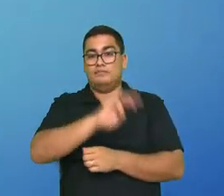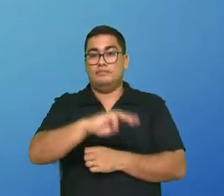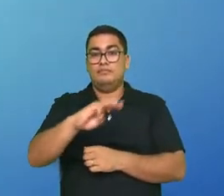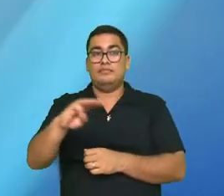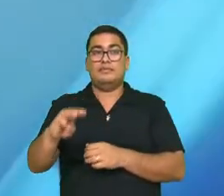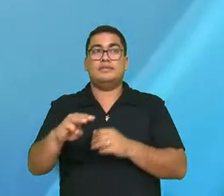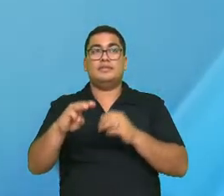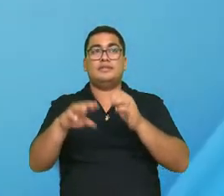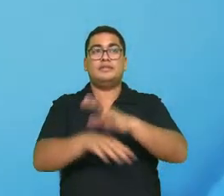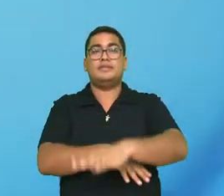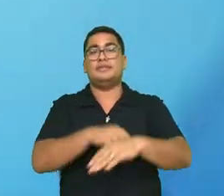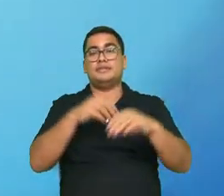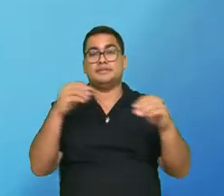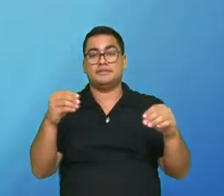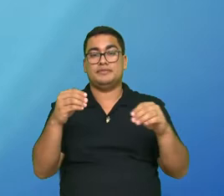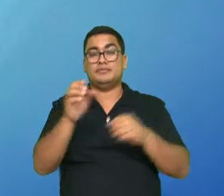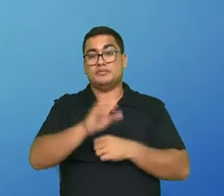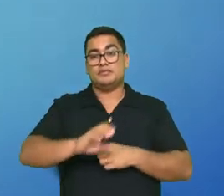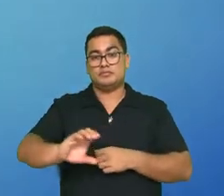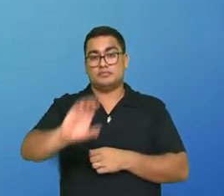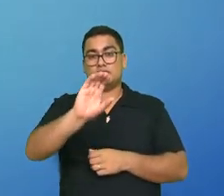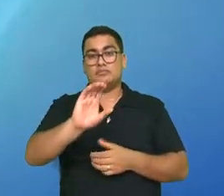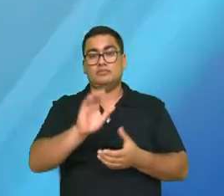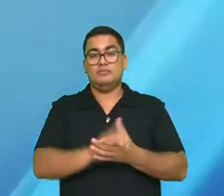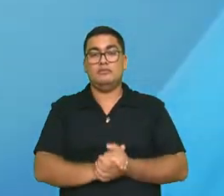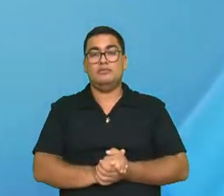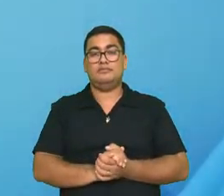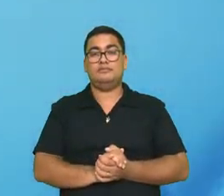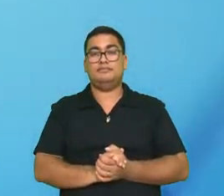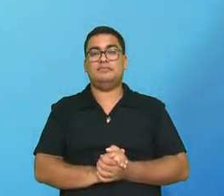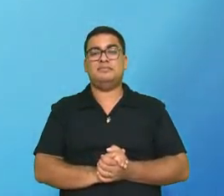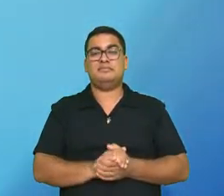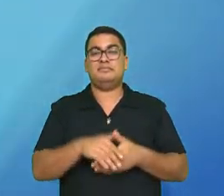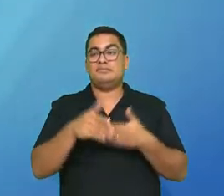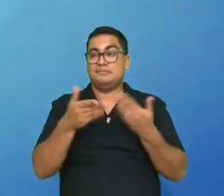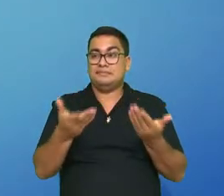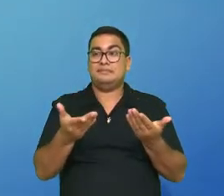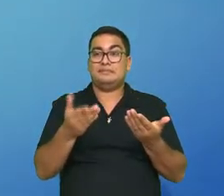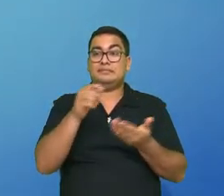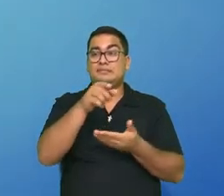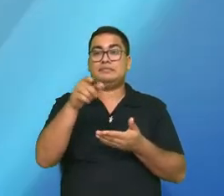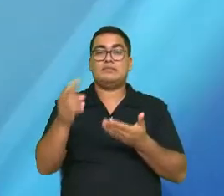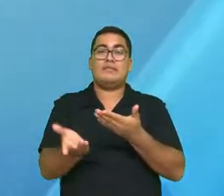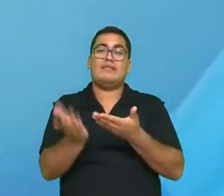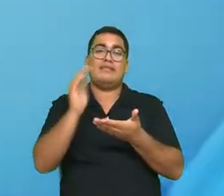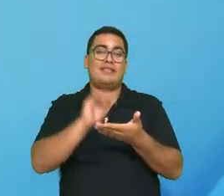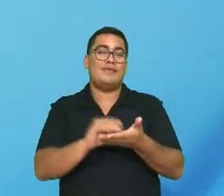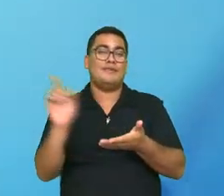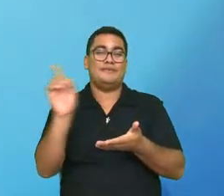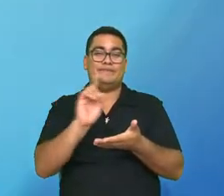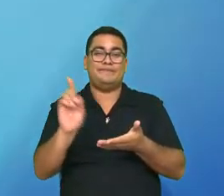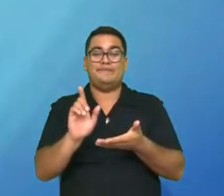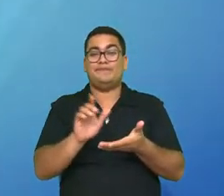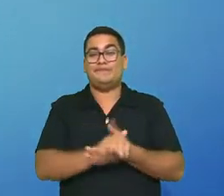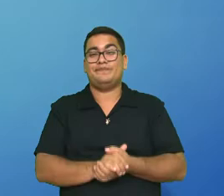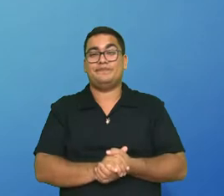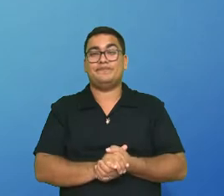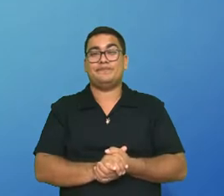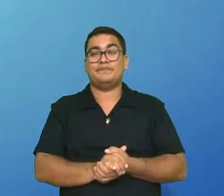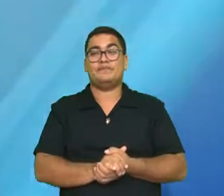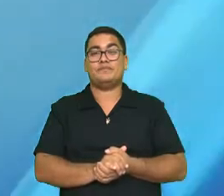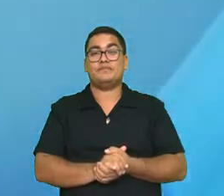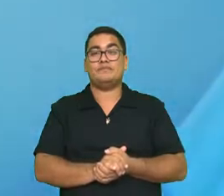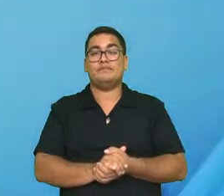en Jinotega, en Carazo, que esa tragedia no se repita. Que